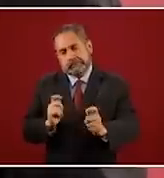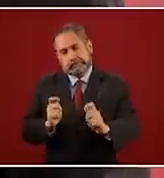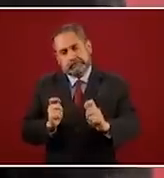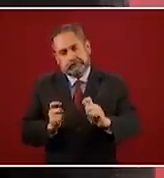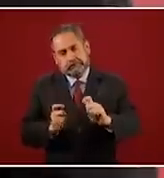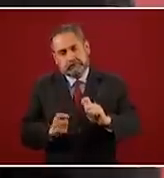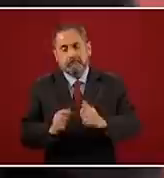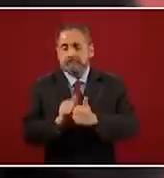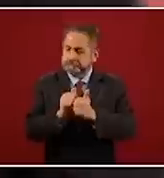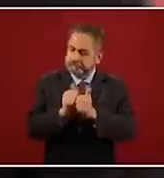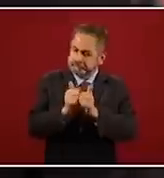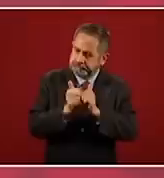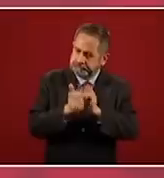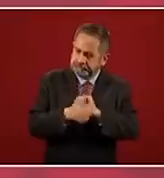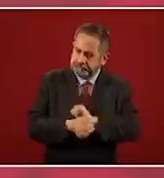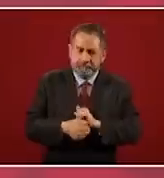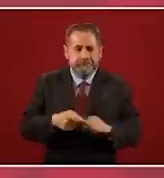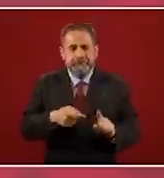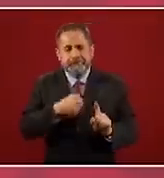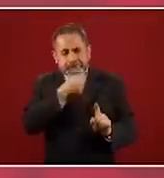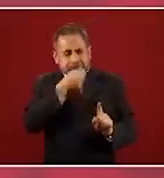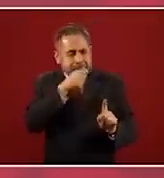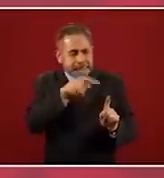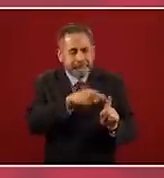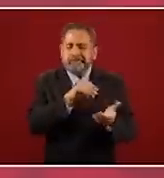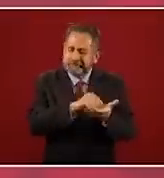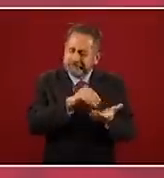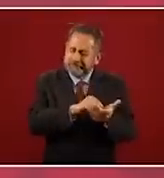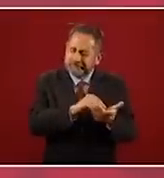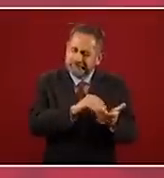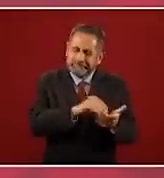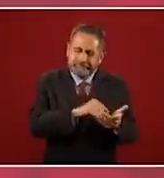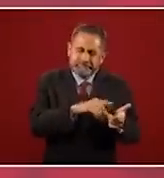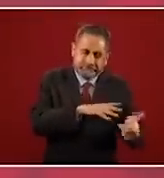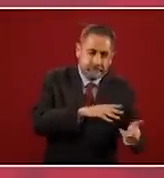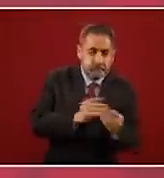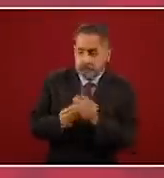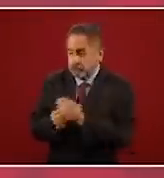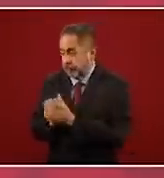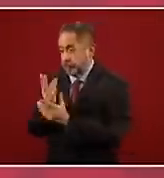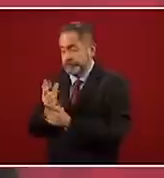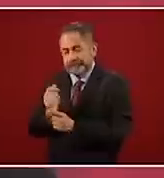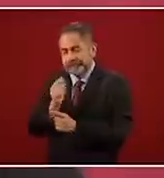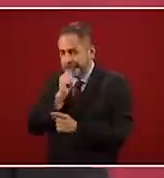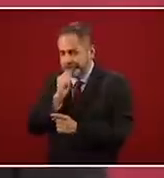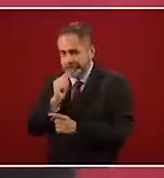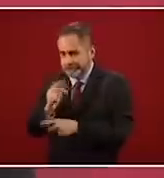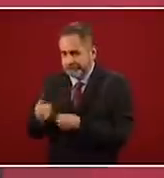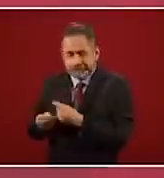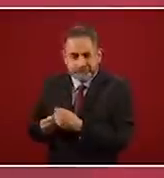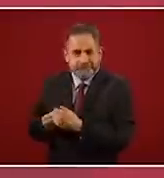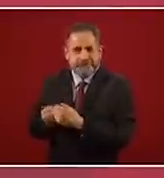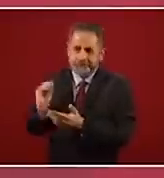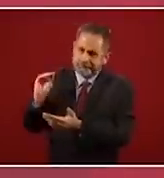Estamos en un proceso de transición, lo viejo todavía no acaba de morir y lo nuevo todavía no